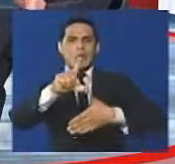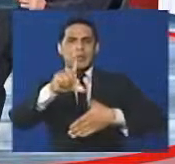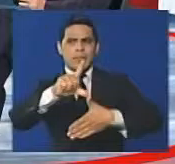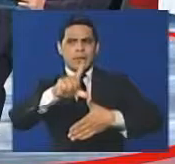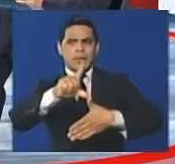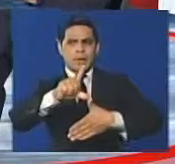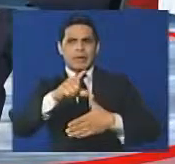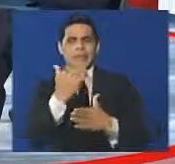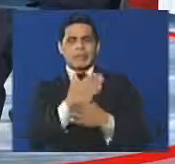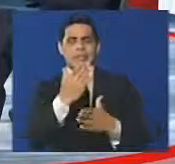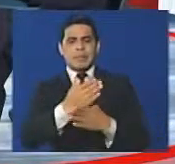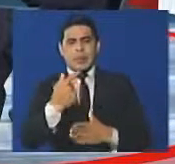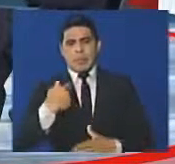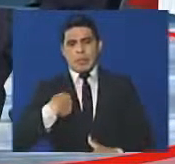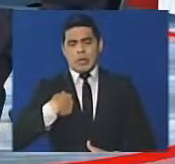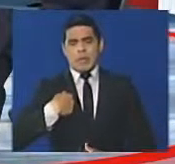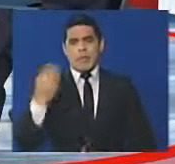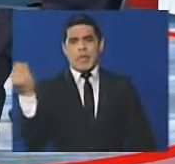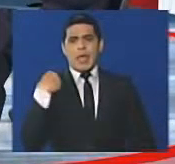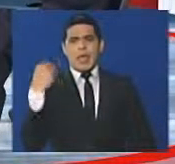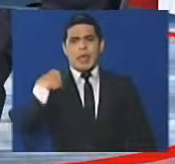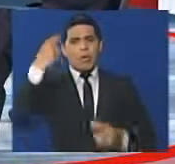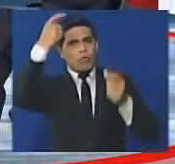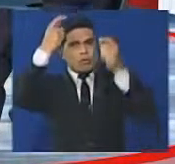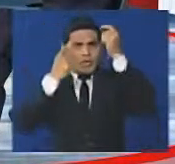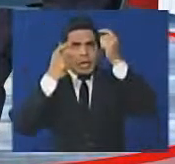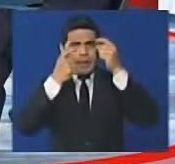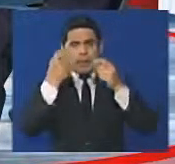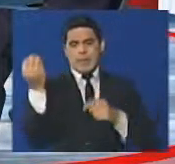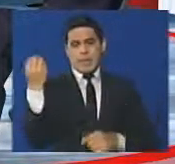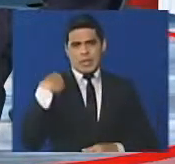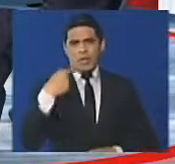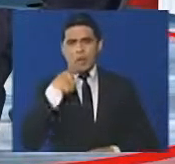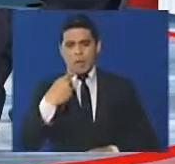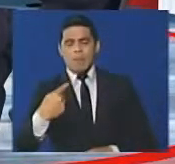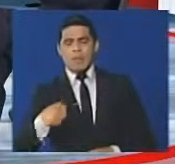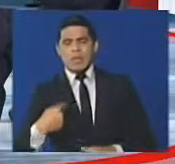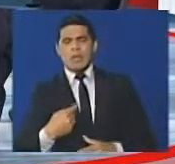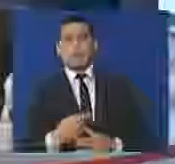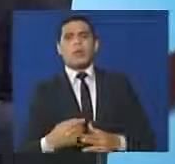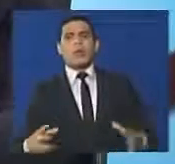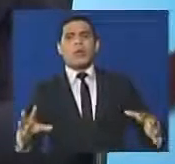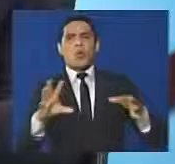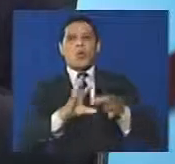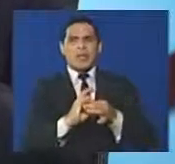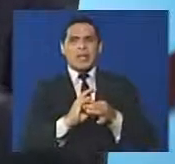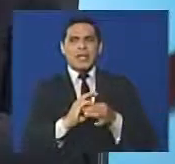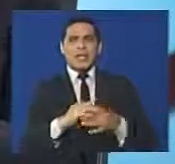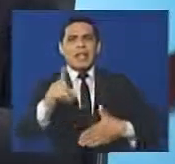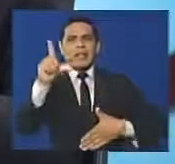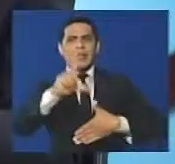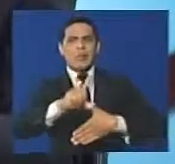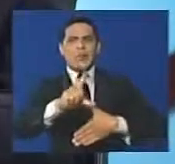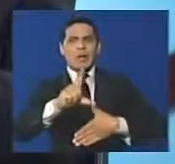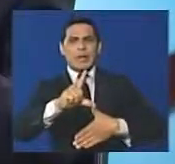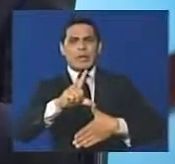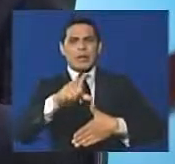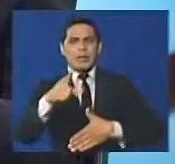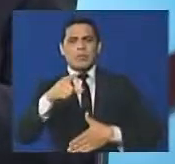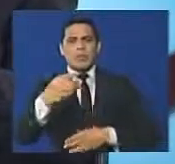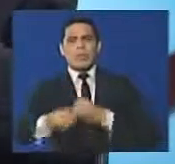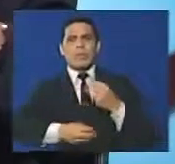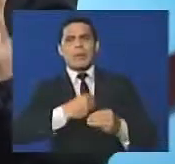siempre el comandante me dijo, maestro, yo quiero unir a lo que es Latinoamérica y quiero que usted me haga